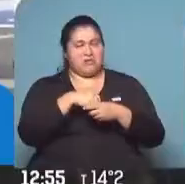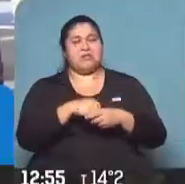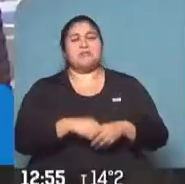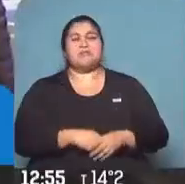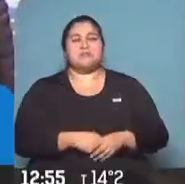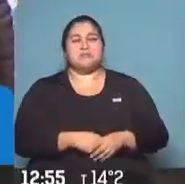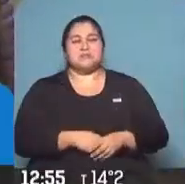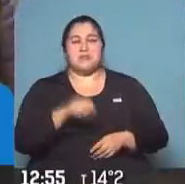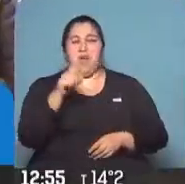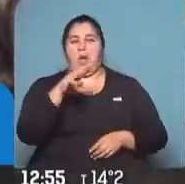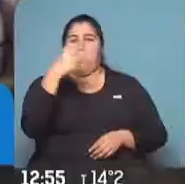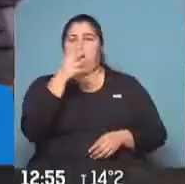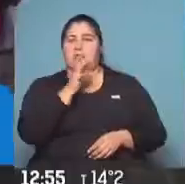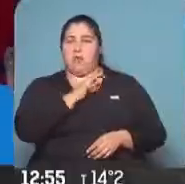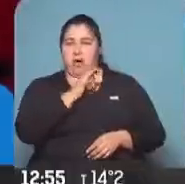año